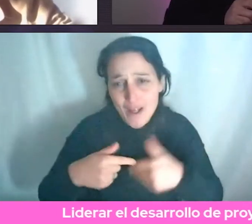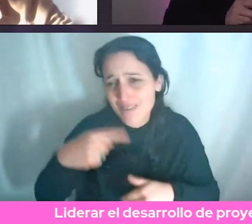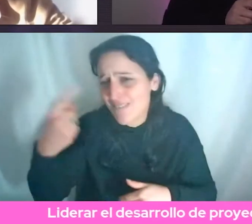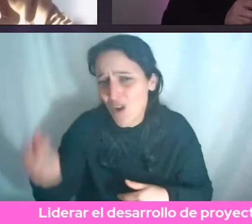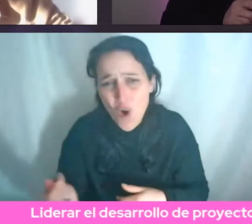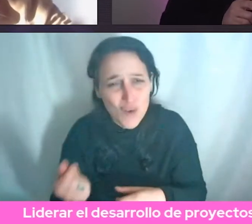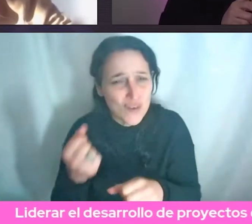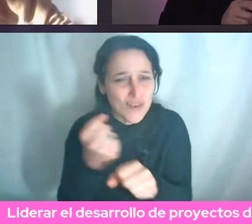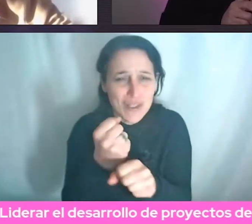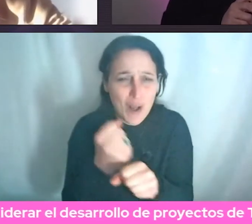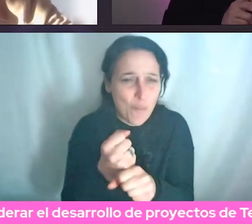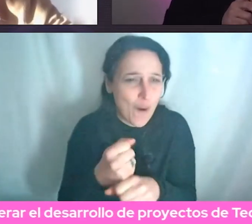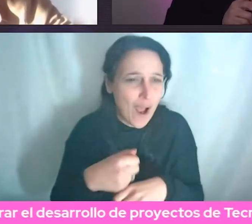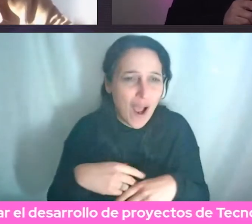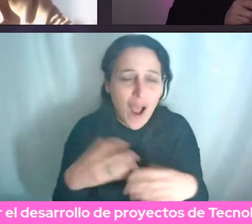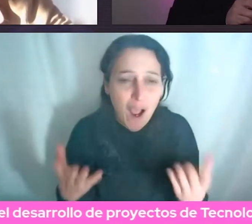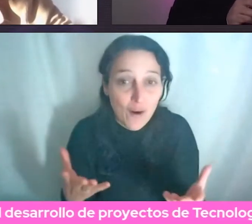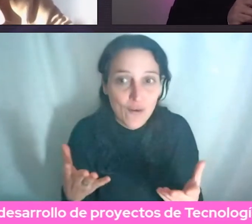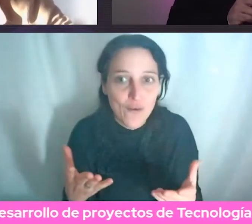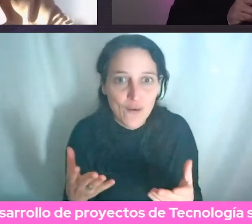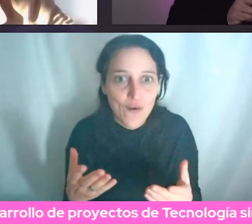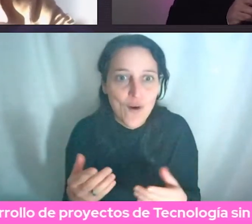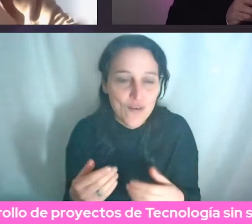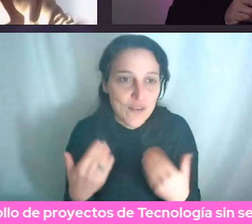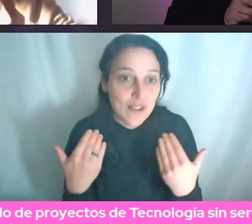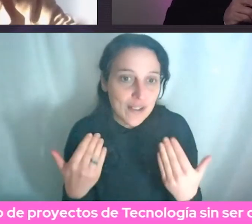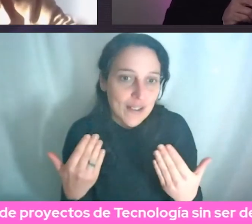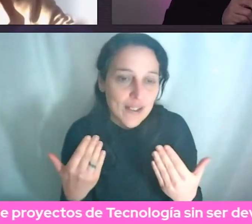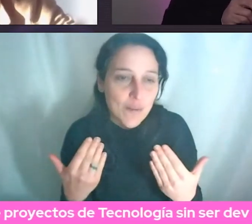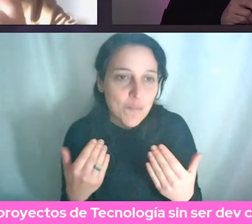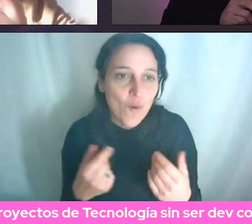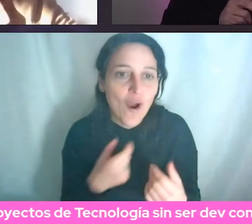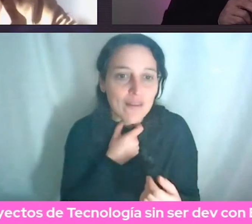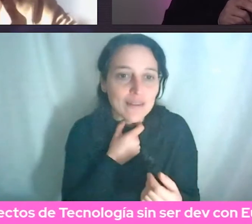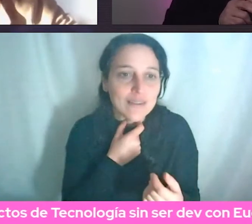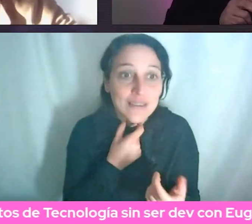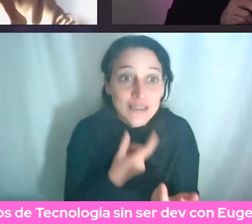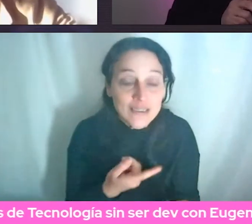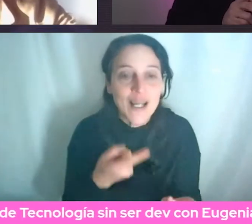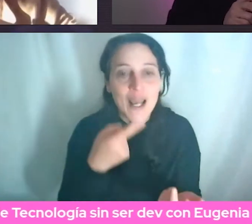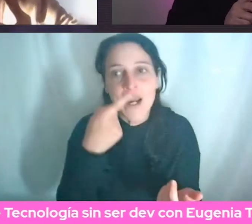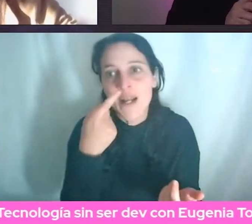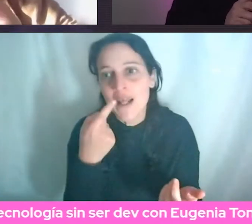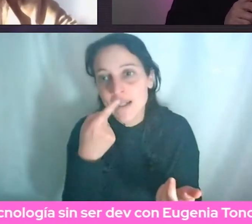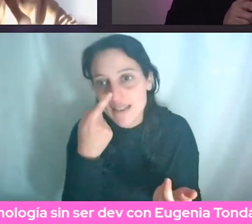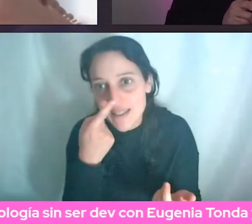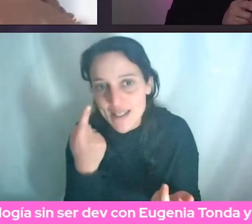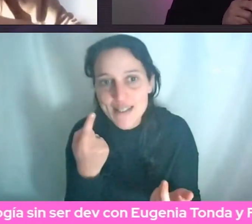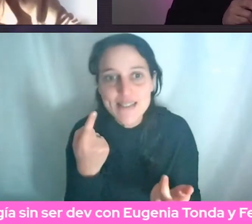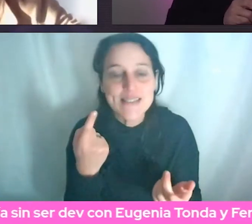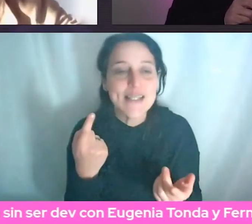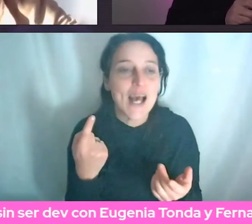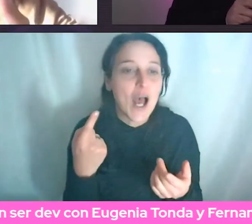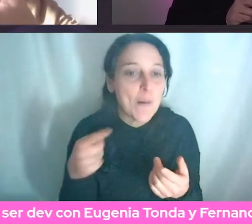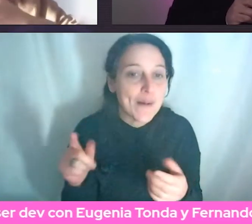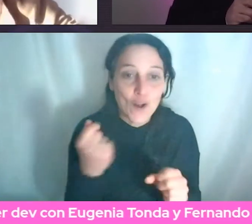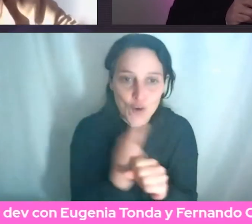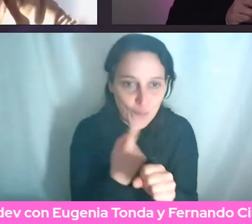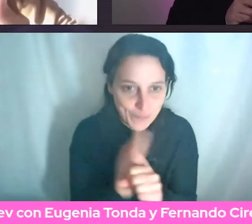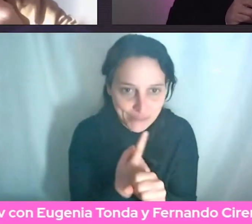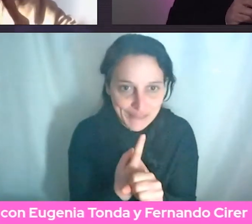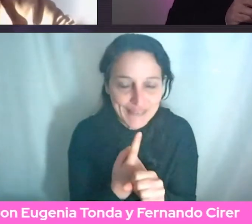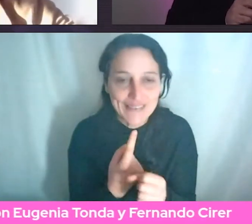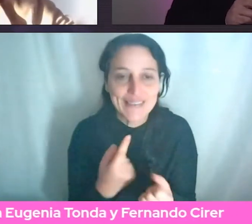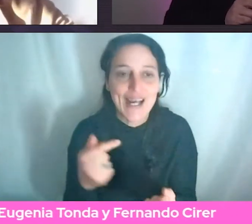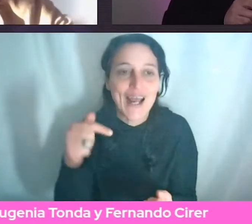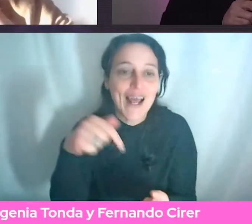insertarse y cambiar su carrera profesional, o quizá porque era un interés que tenían muy pospuesto, que no lo habían pensado. Y ingresan a ADA, les